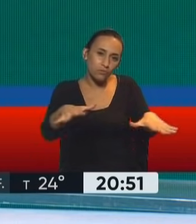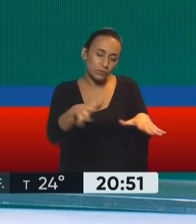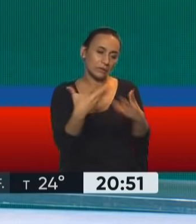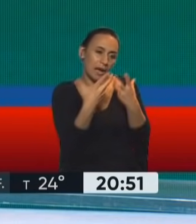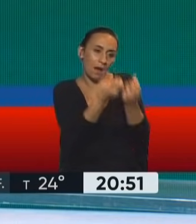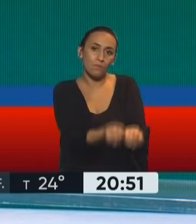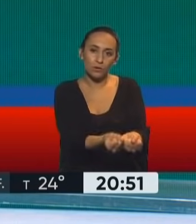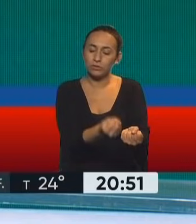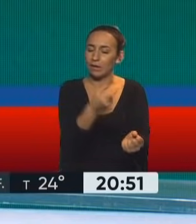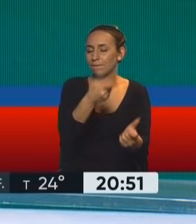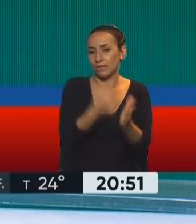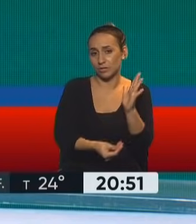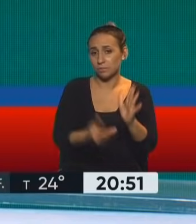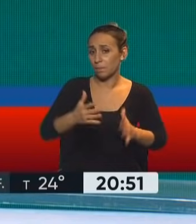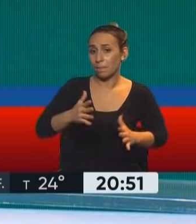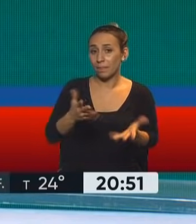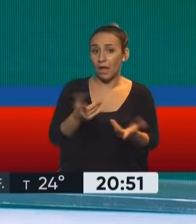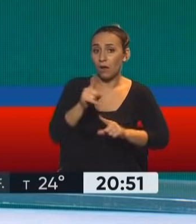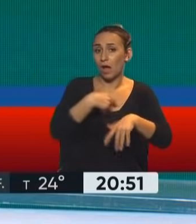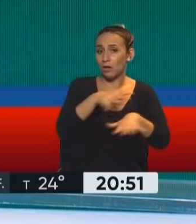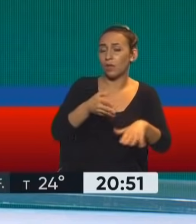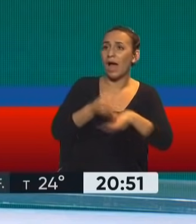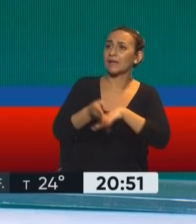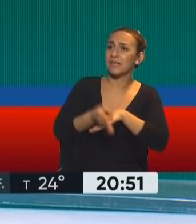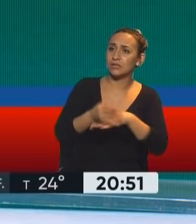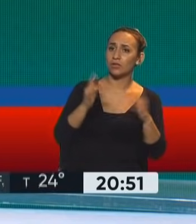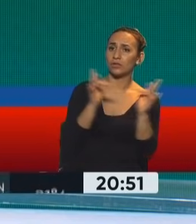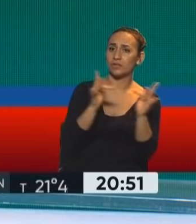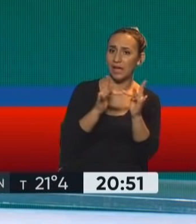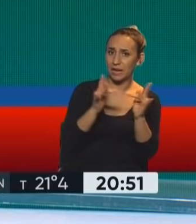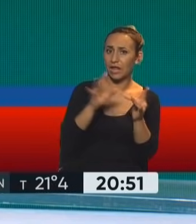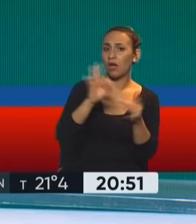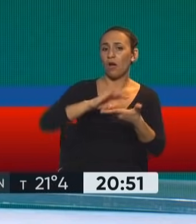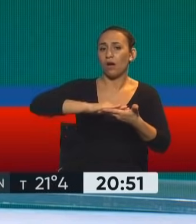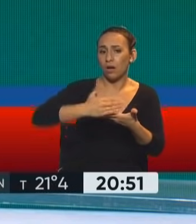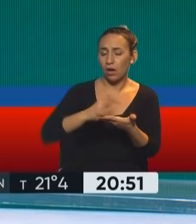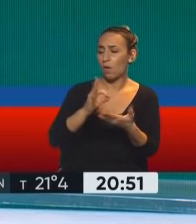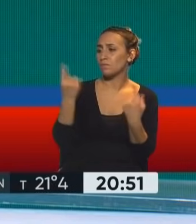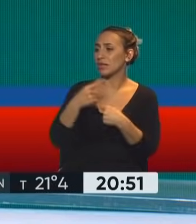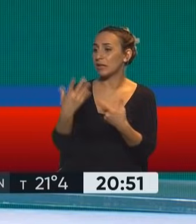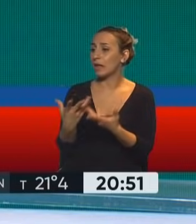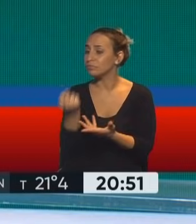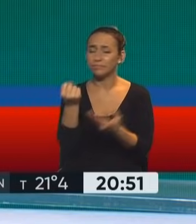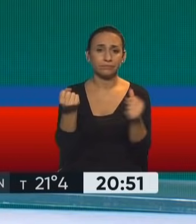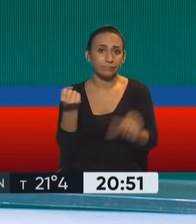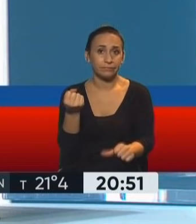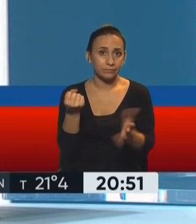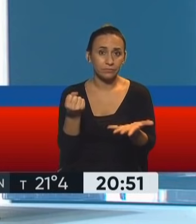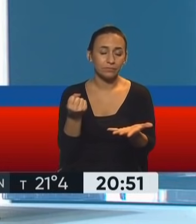muchos no tenían acceso a la tecnología o al material para seguir formándose. Respecto a las